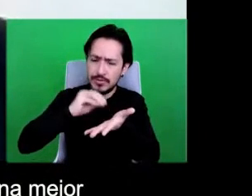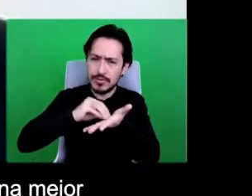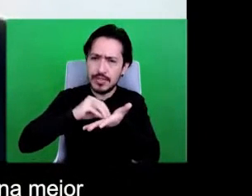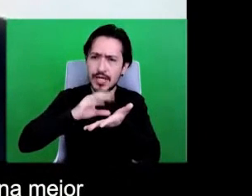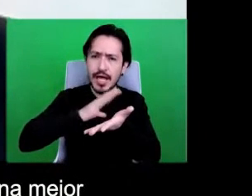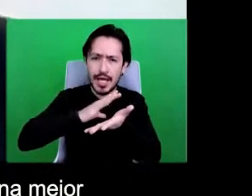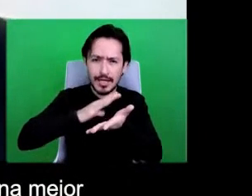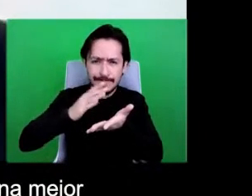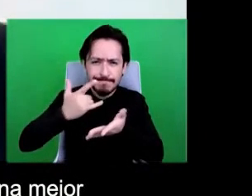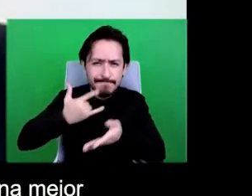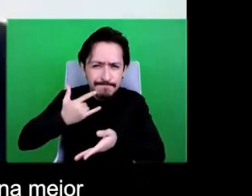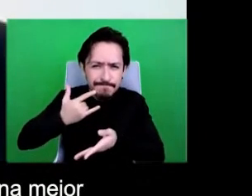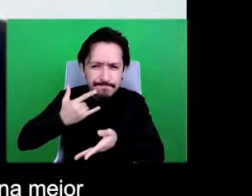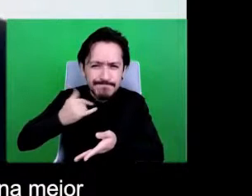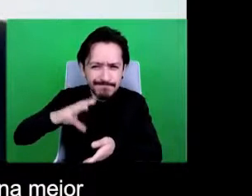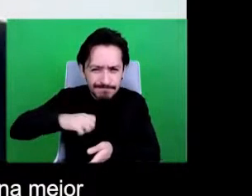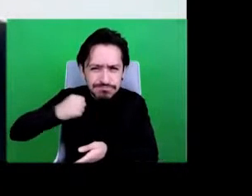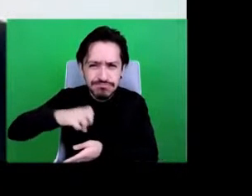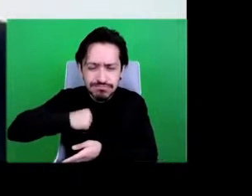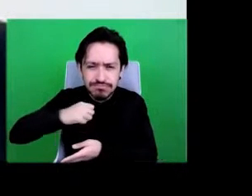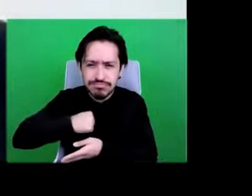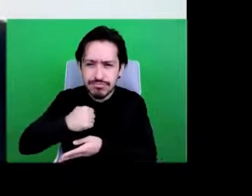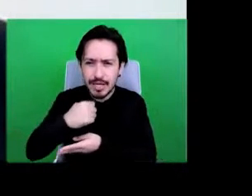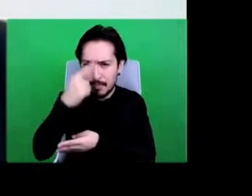ciudadana y de proyectos culturales ciudadanos.